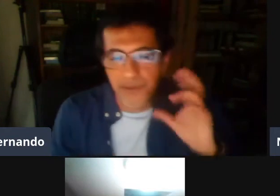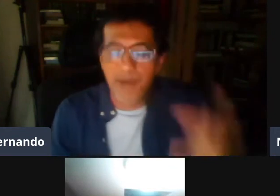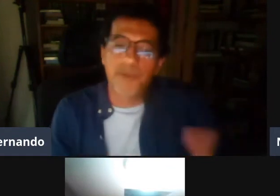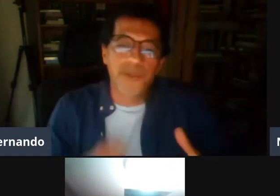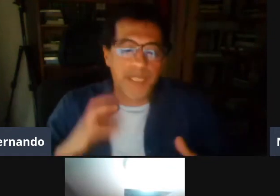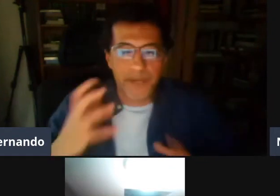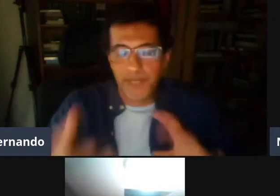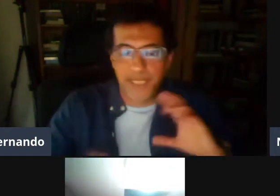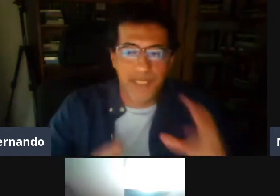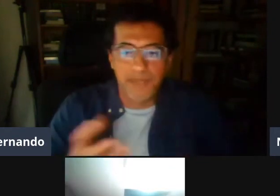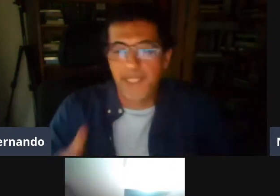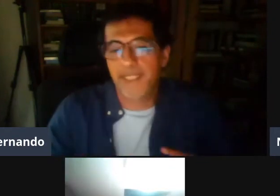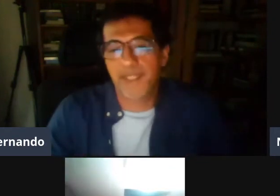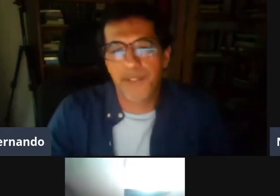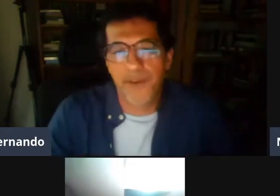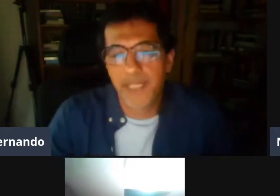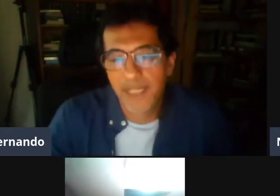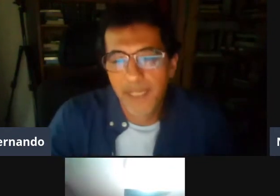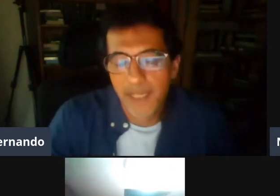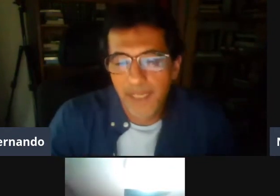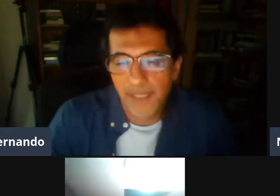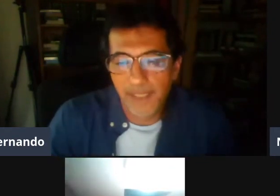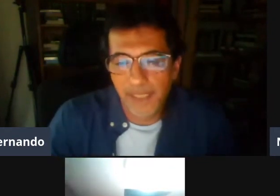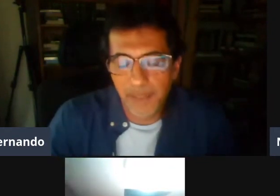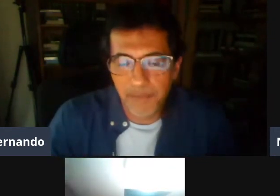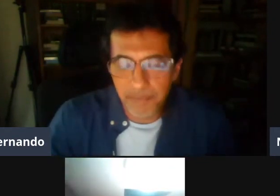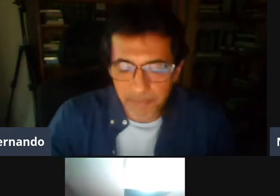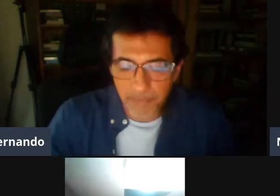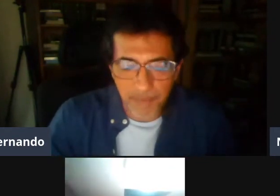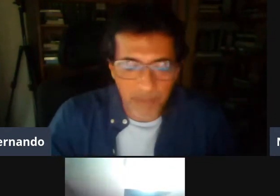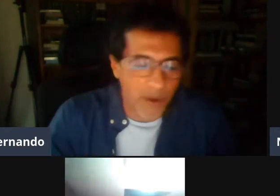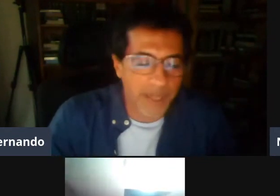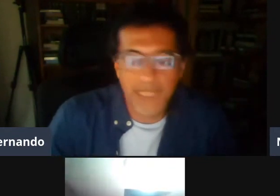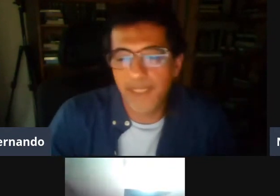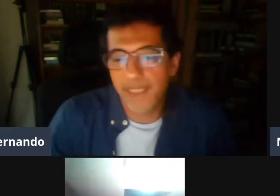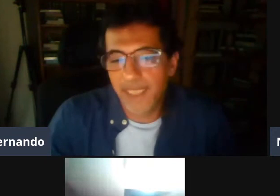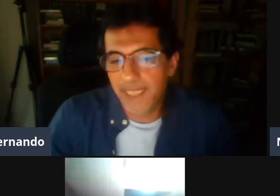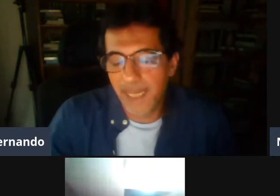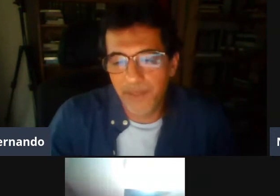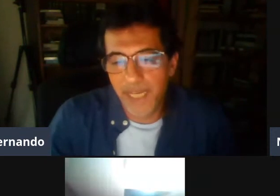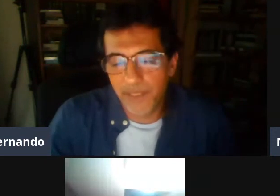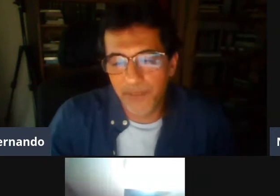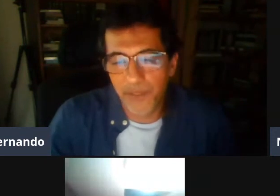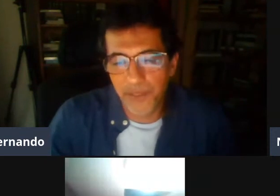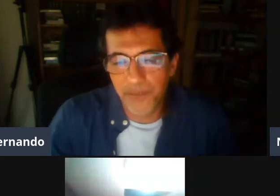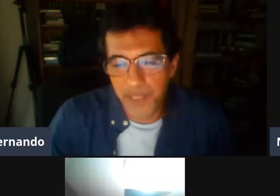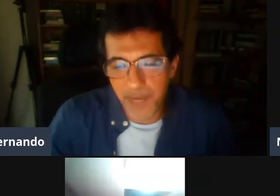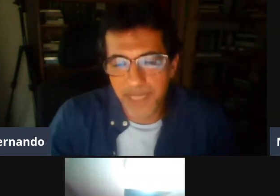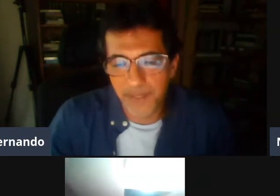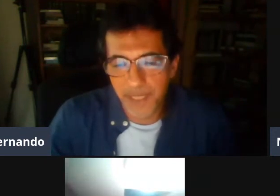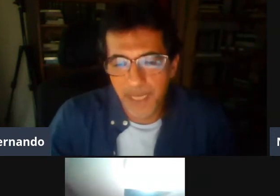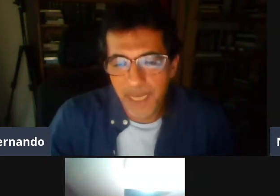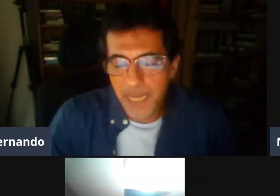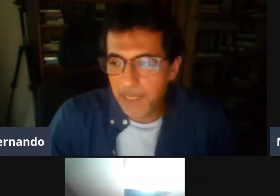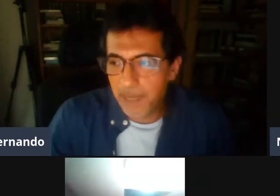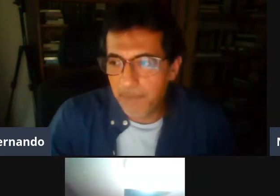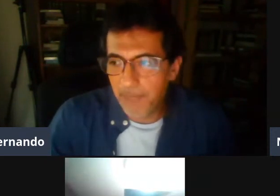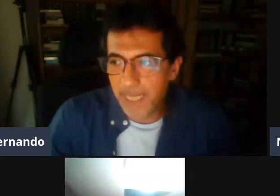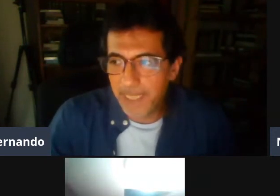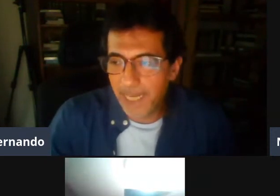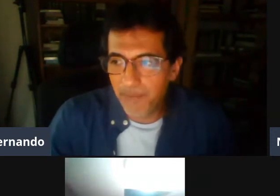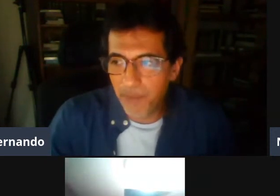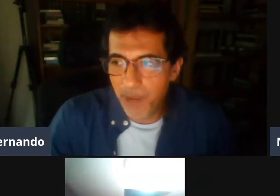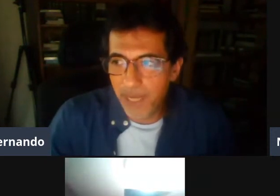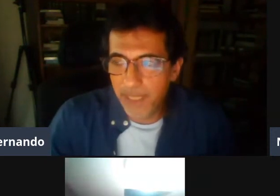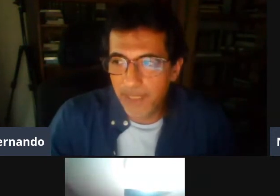sonidos imitación logre ingresamos a estos otros lugares es que